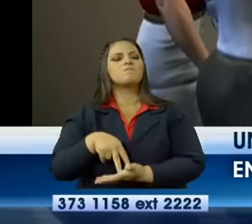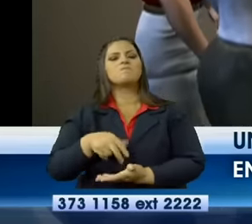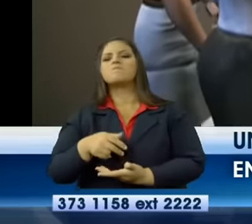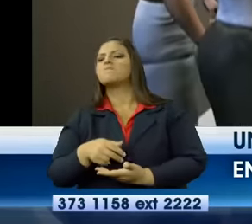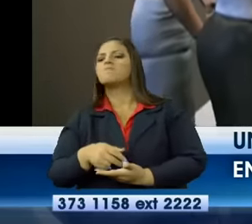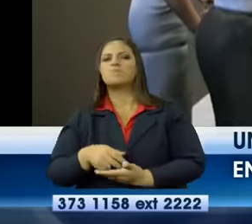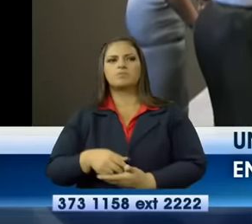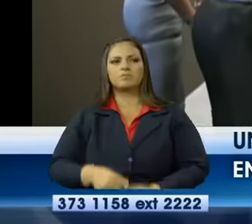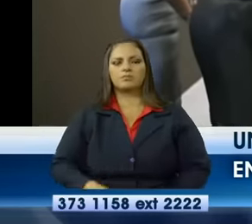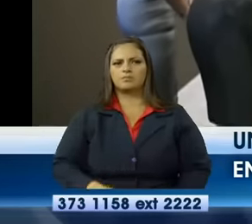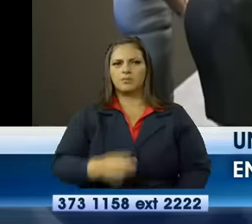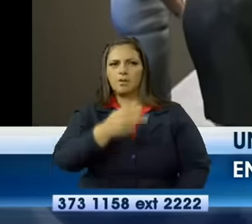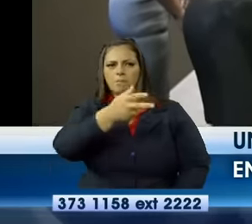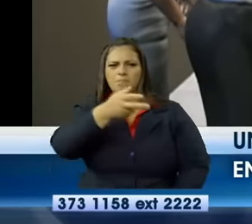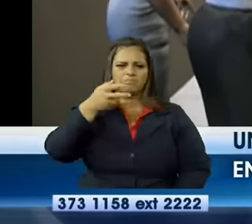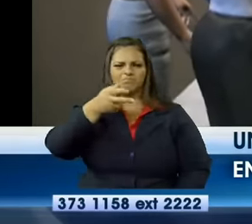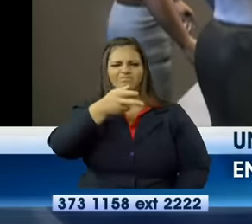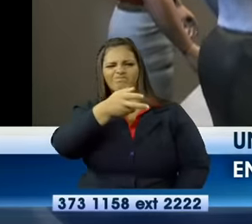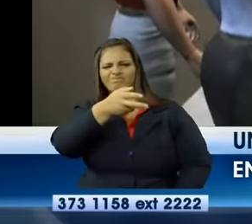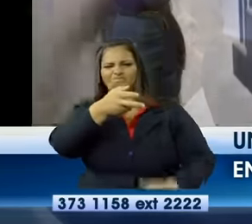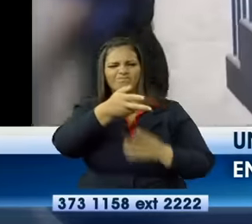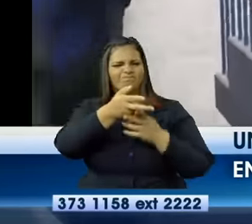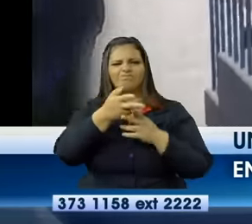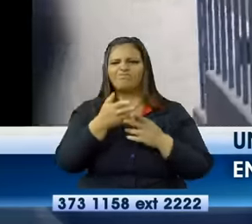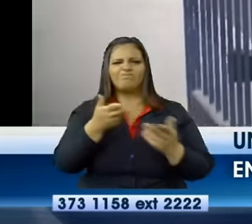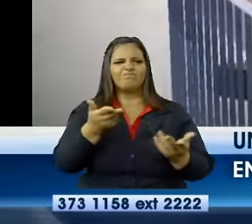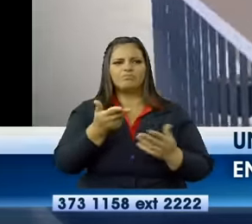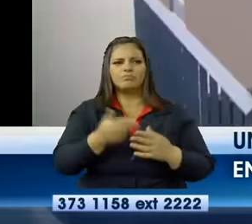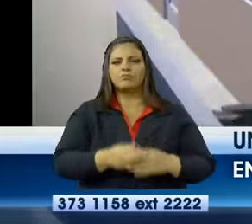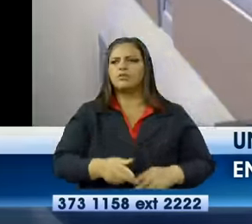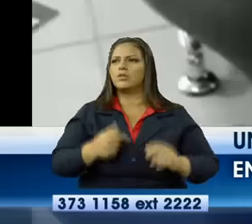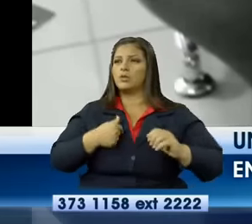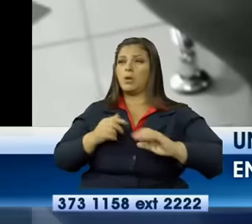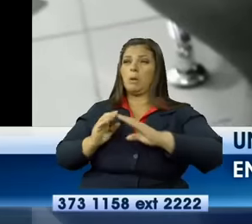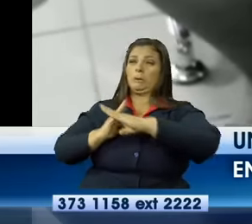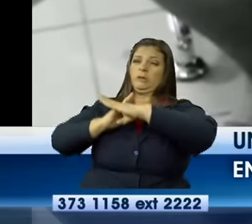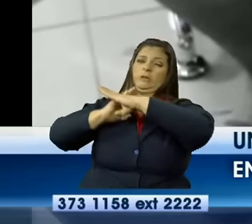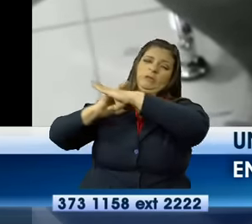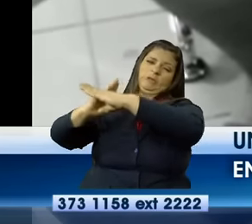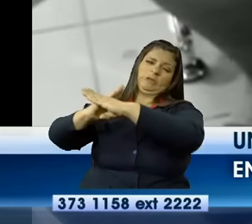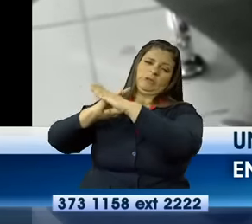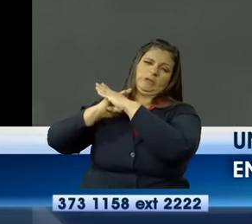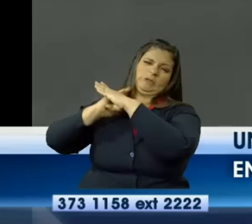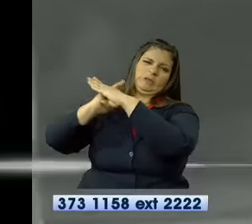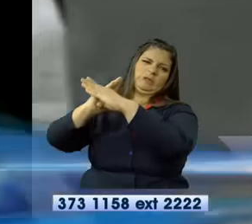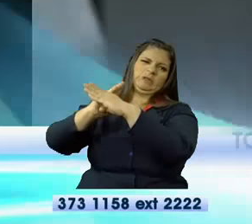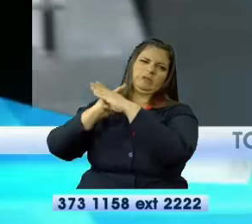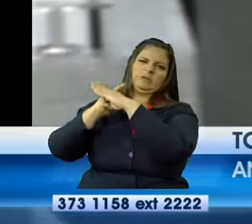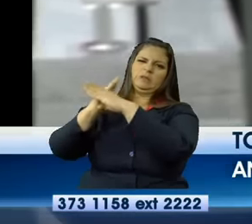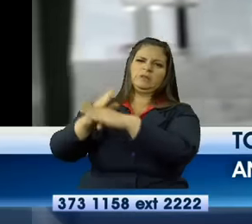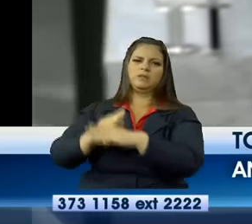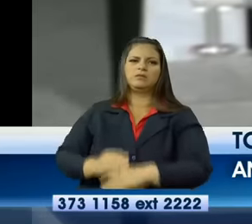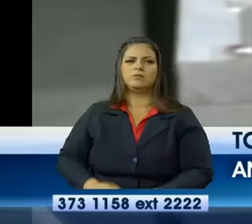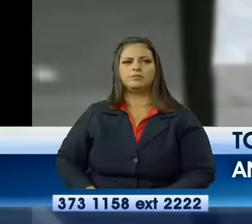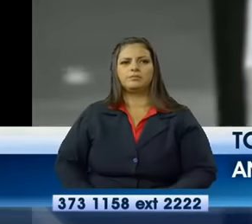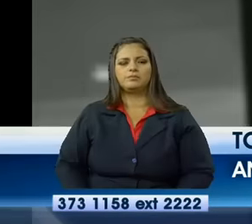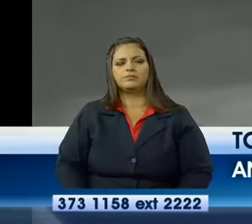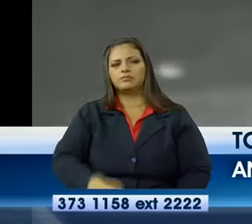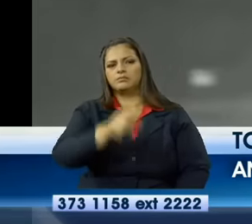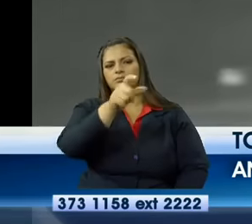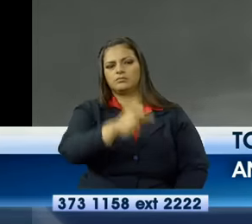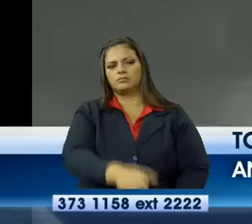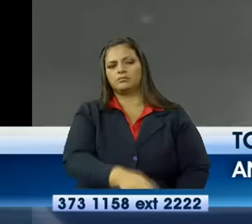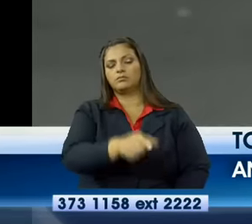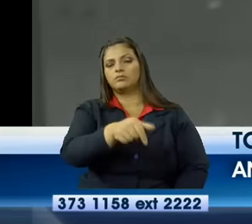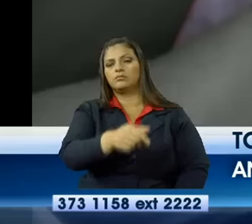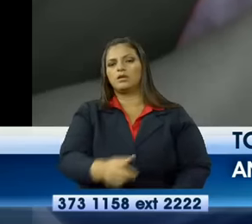hice fue coger y alzar el arma nomás. Pero cuando tenía la mano sudada se me resbalaba nomás. En medio de la balacera, una persona recibió un impacto en su